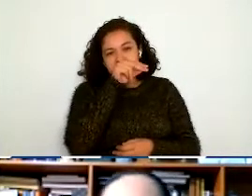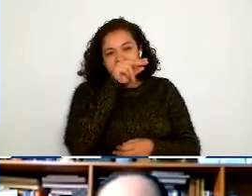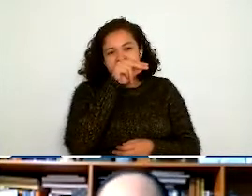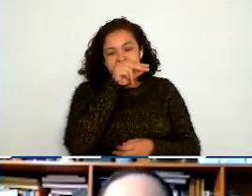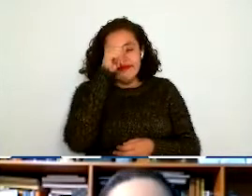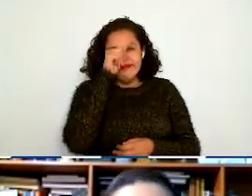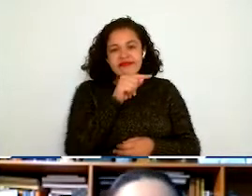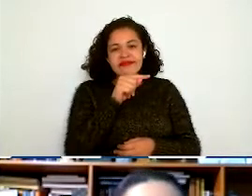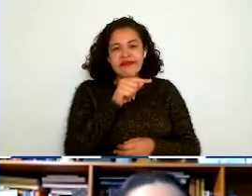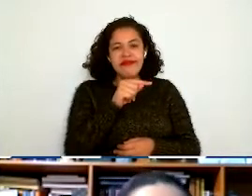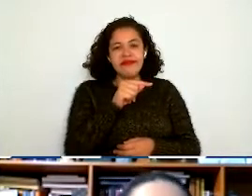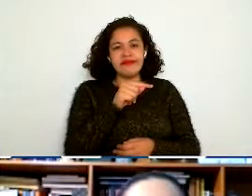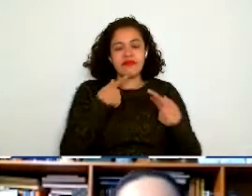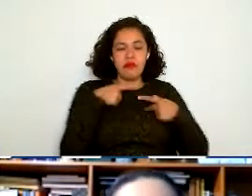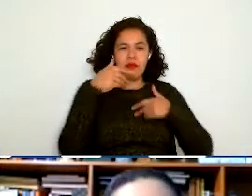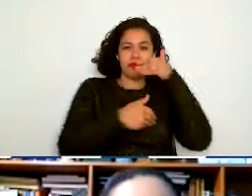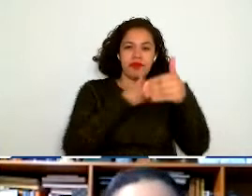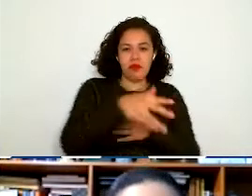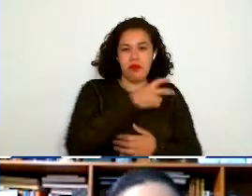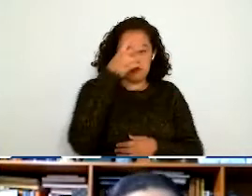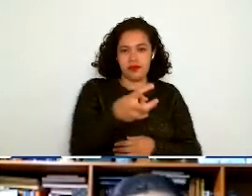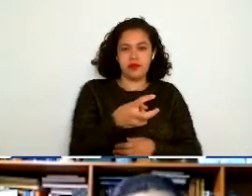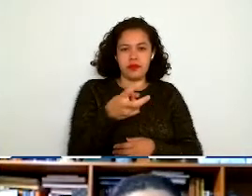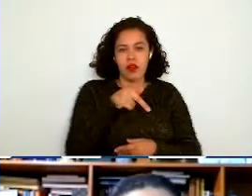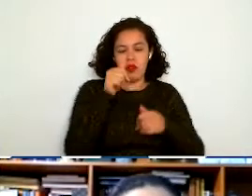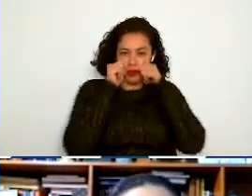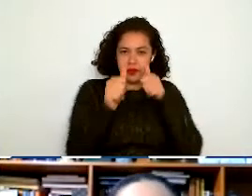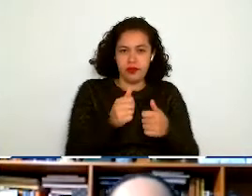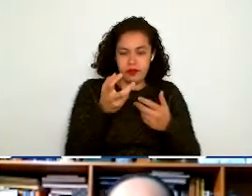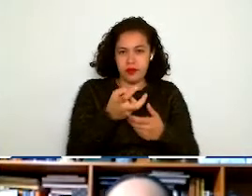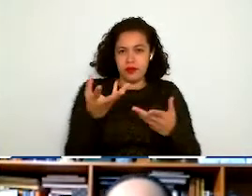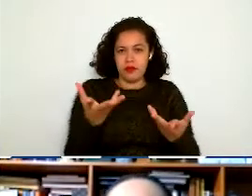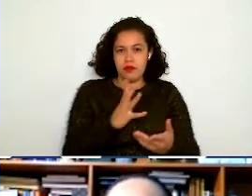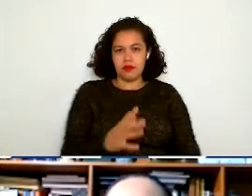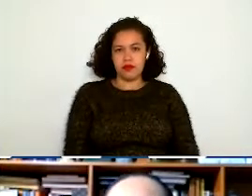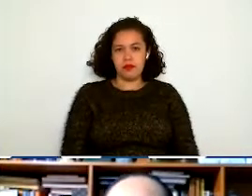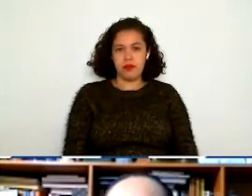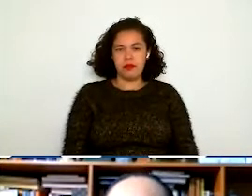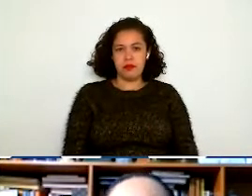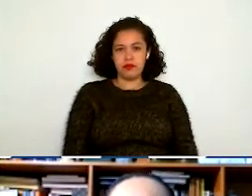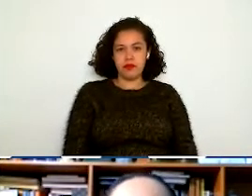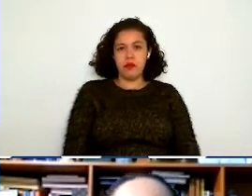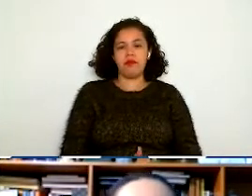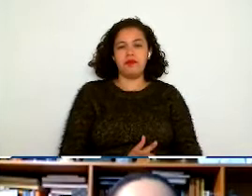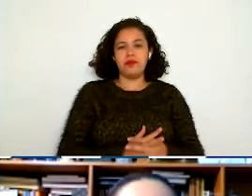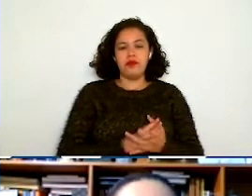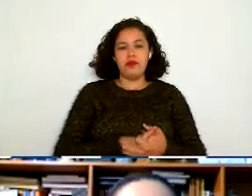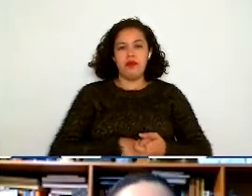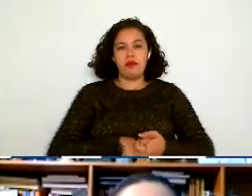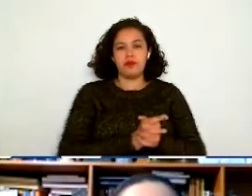se le dio ese proceso o que se le dio esa atención. Y normalmente, en este tipo de